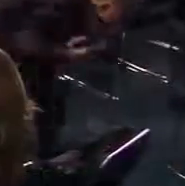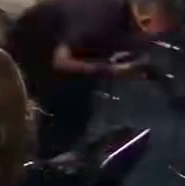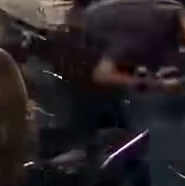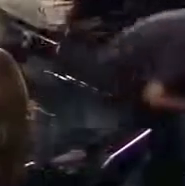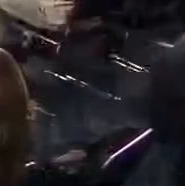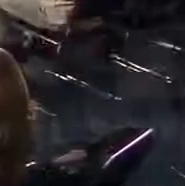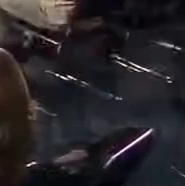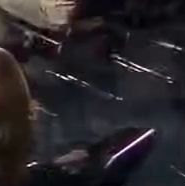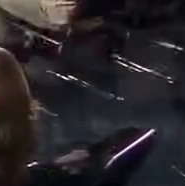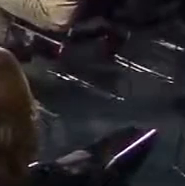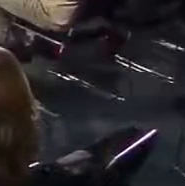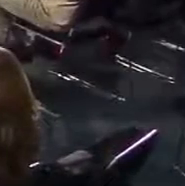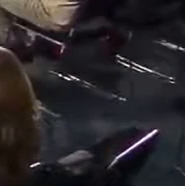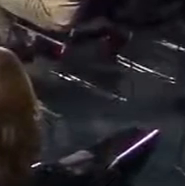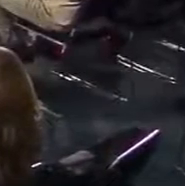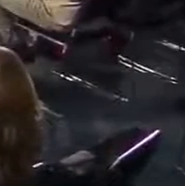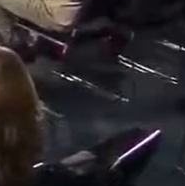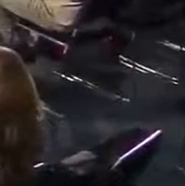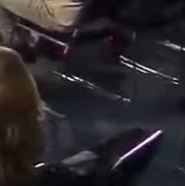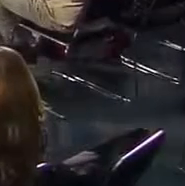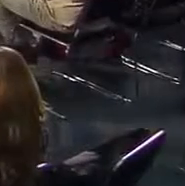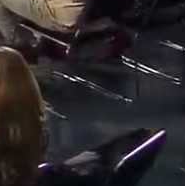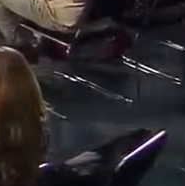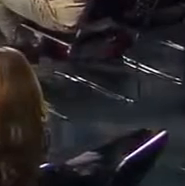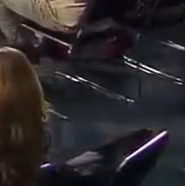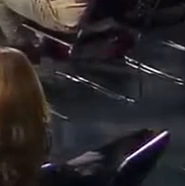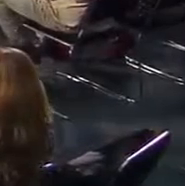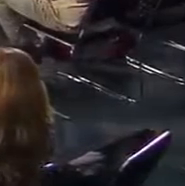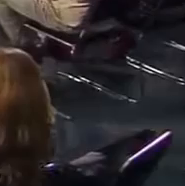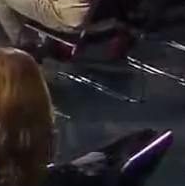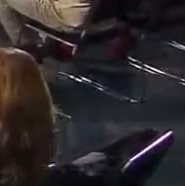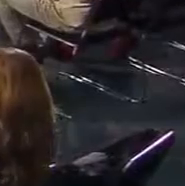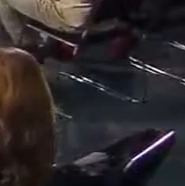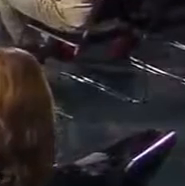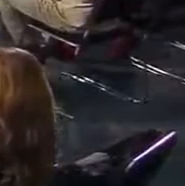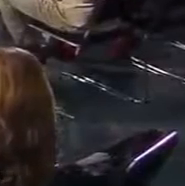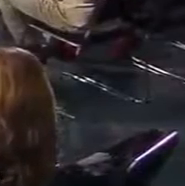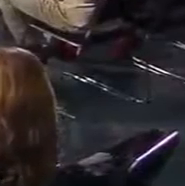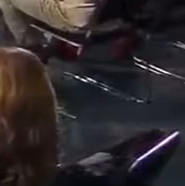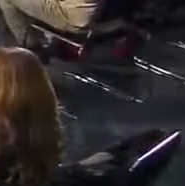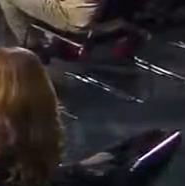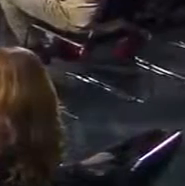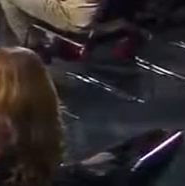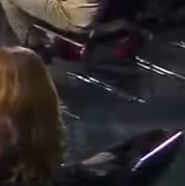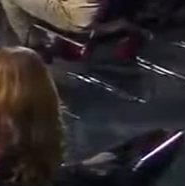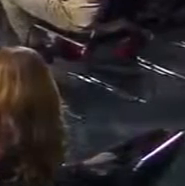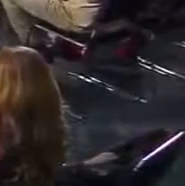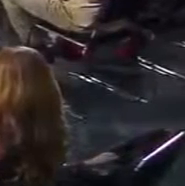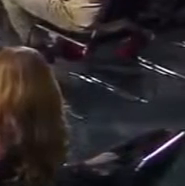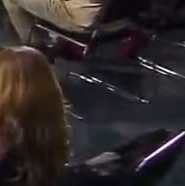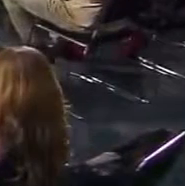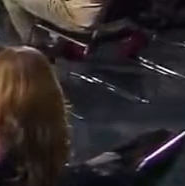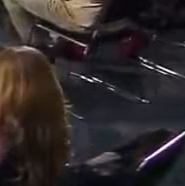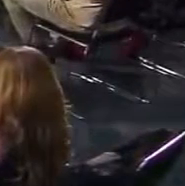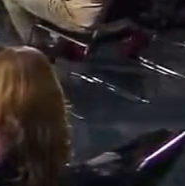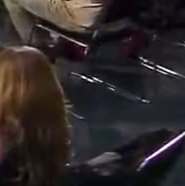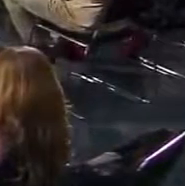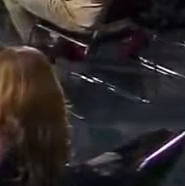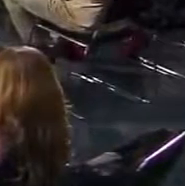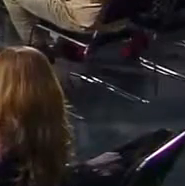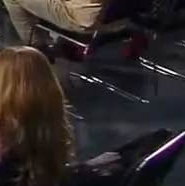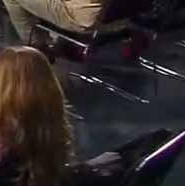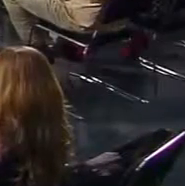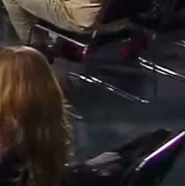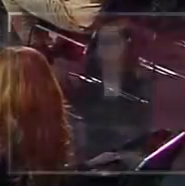¿Transparentará su gobierno estas asignaciones que está realizando precisamente la SEDENA en